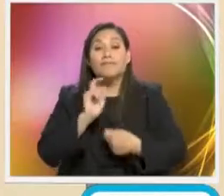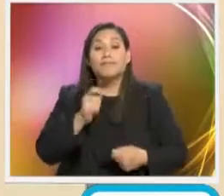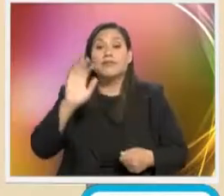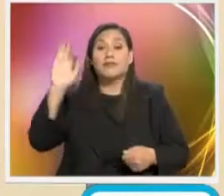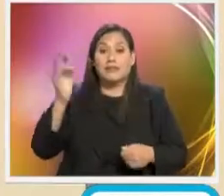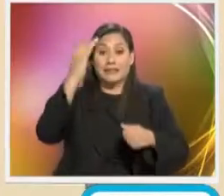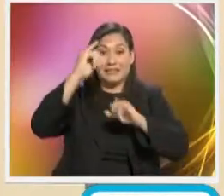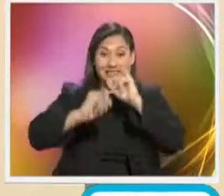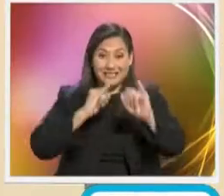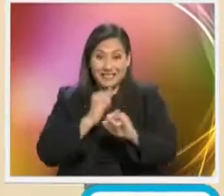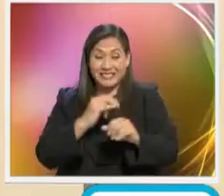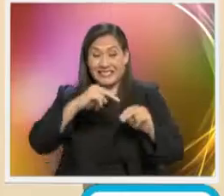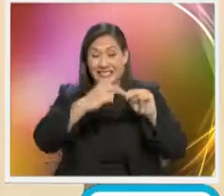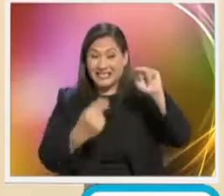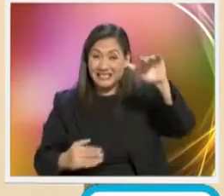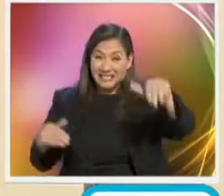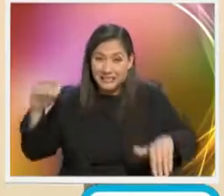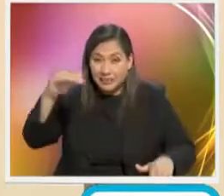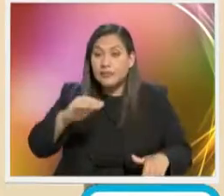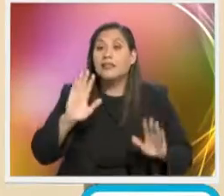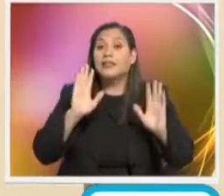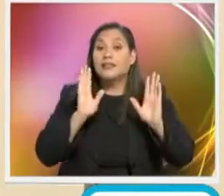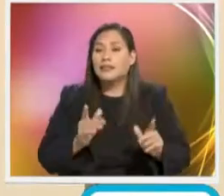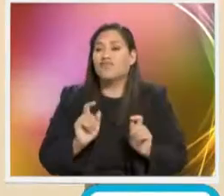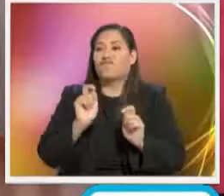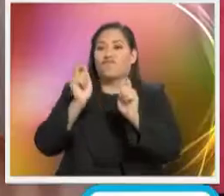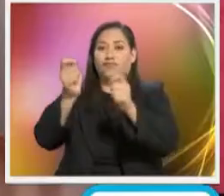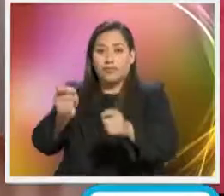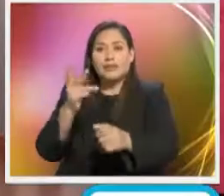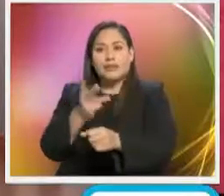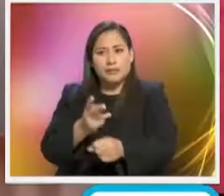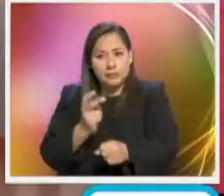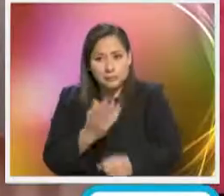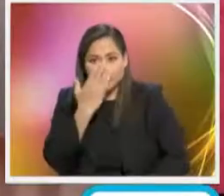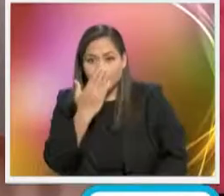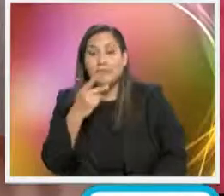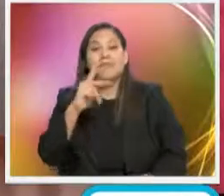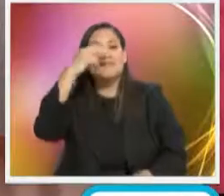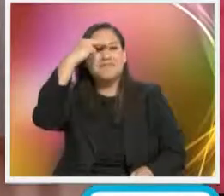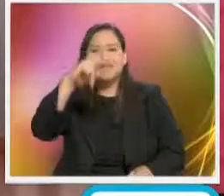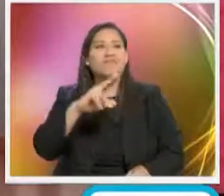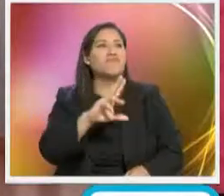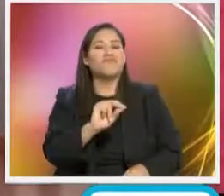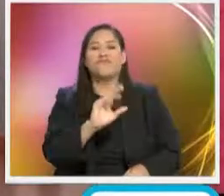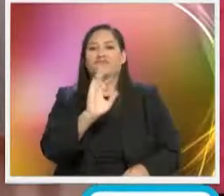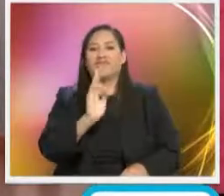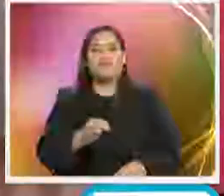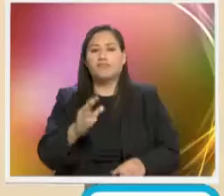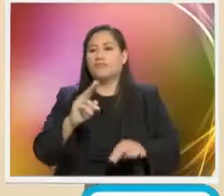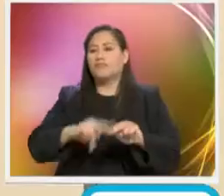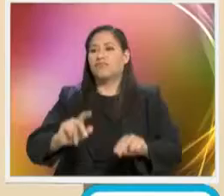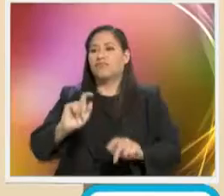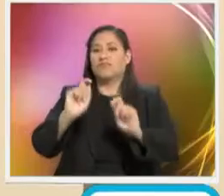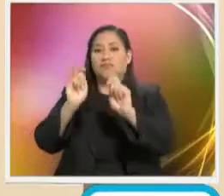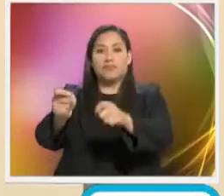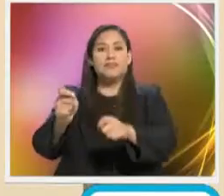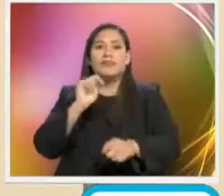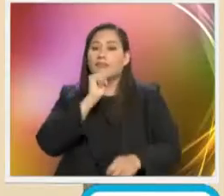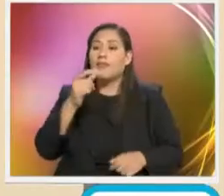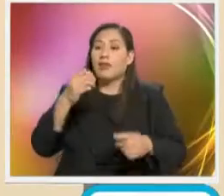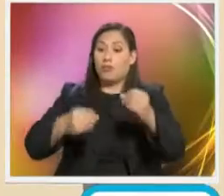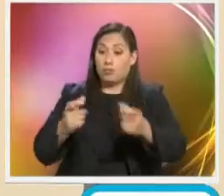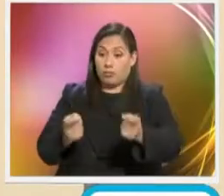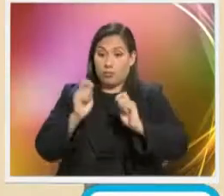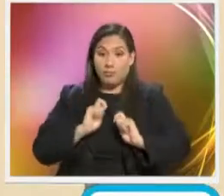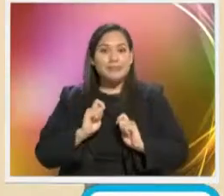Federación Internacional de Natación ya le había brindado la invitación, pero México no le da el pase para que vaya como